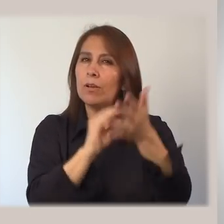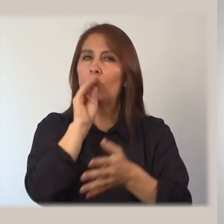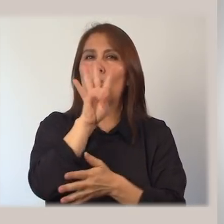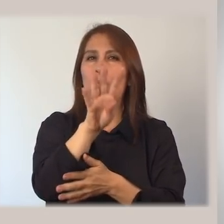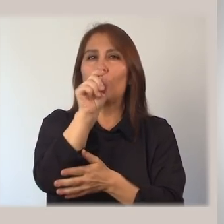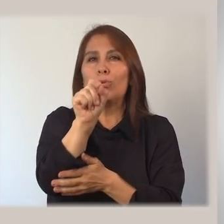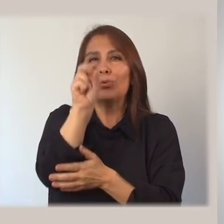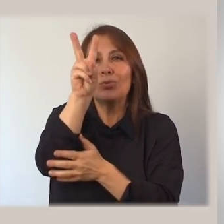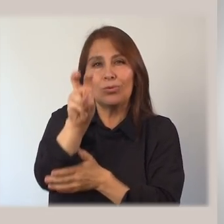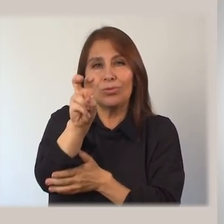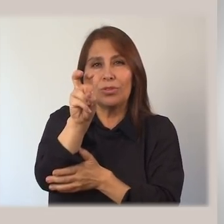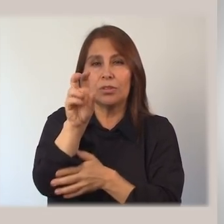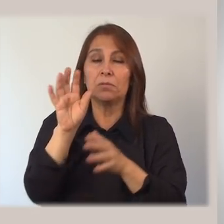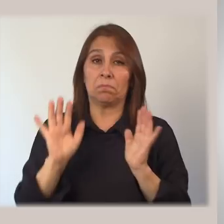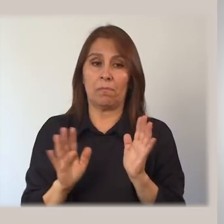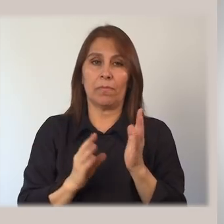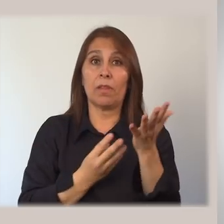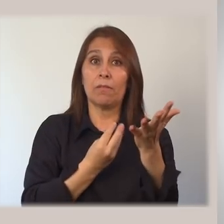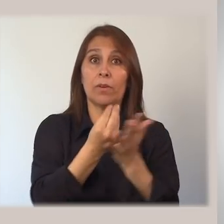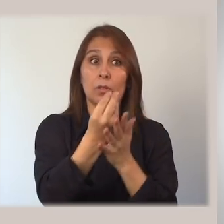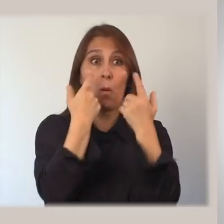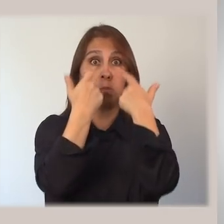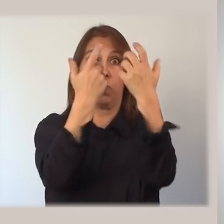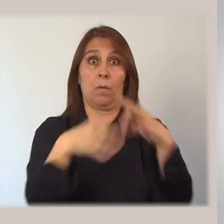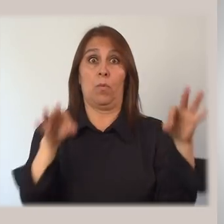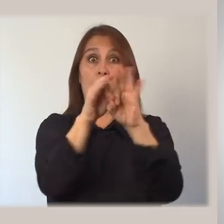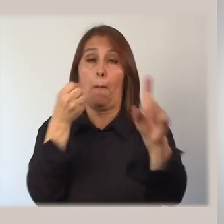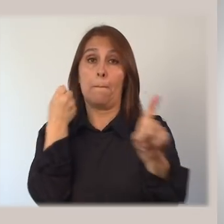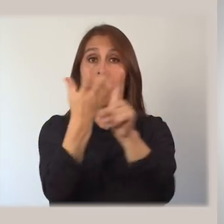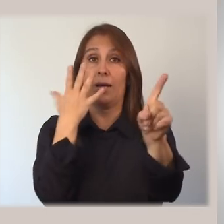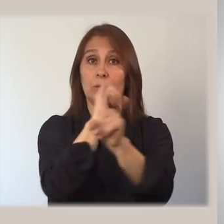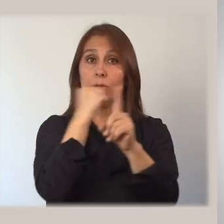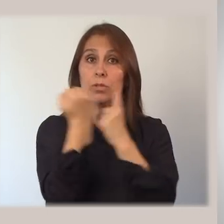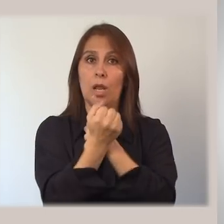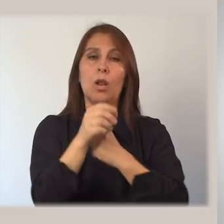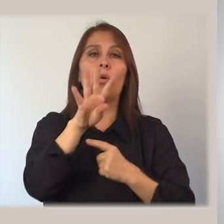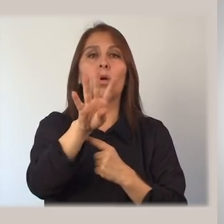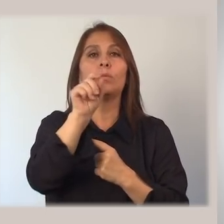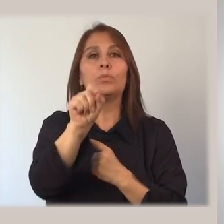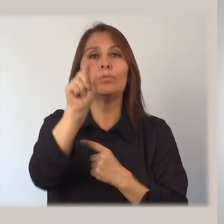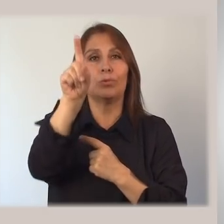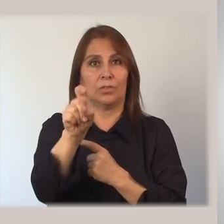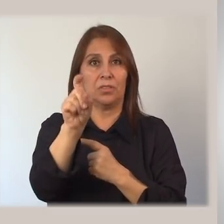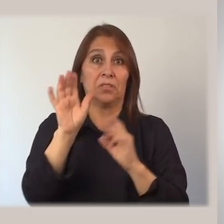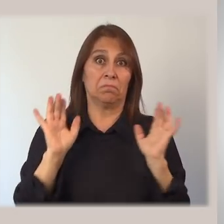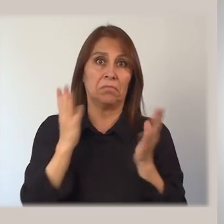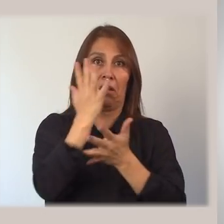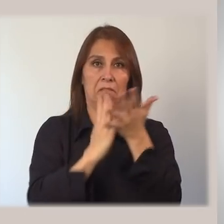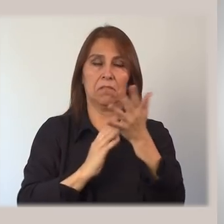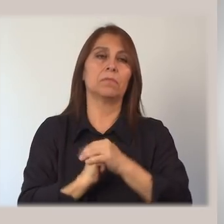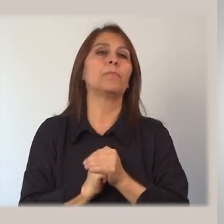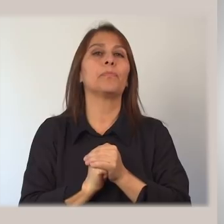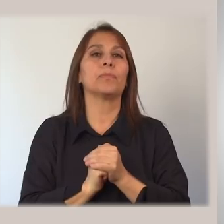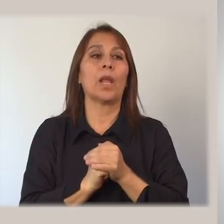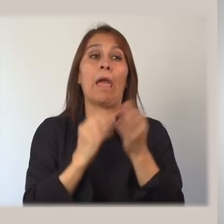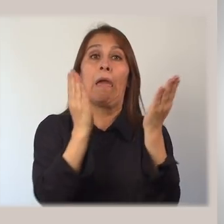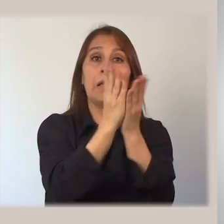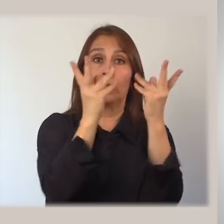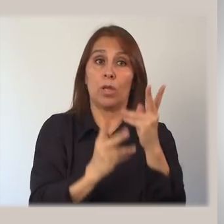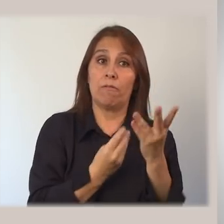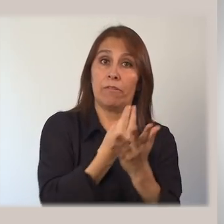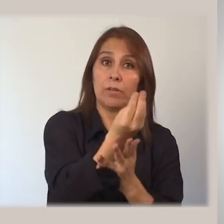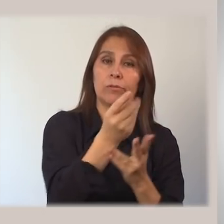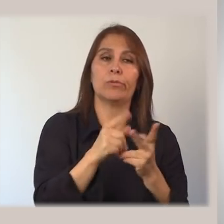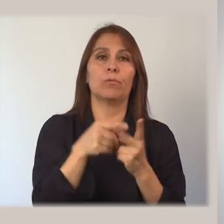una calificación de 4,7. El factor pertinencia e impacto social obtuvo 4,6.